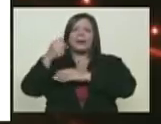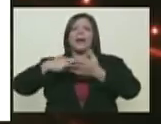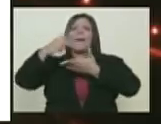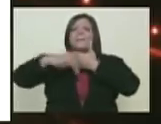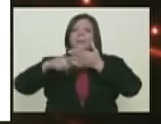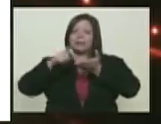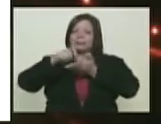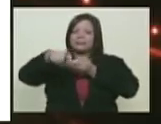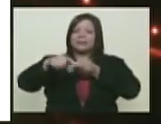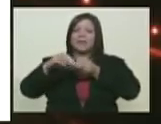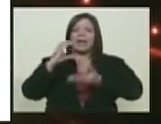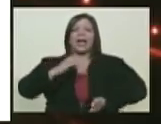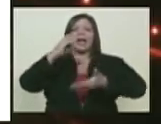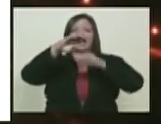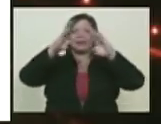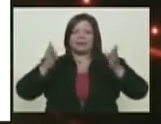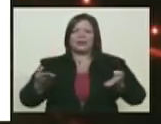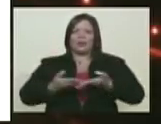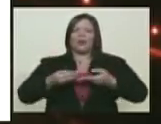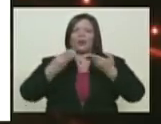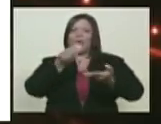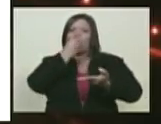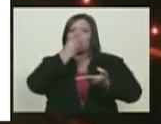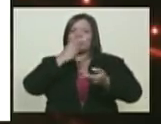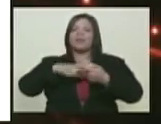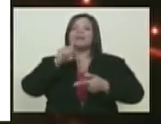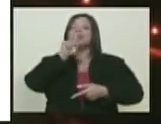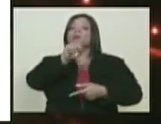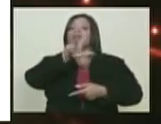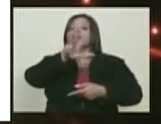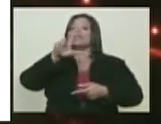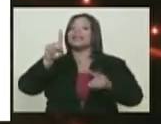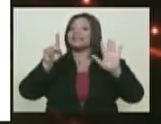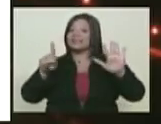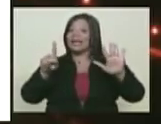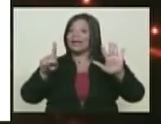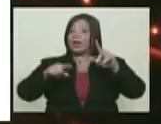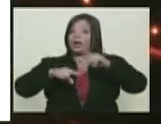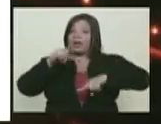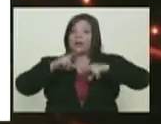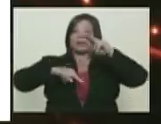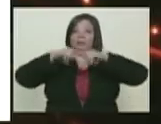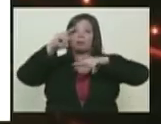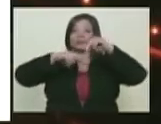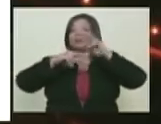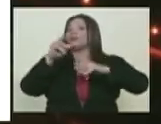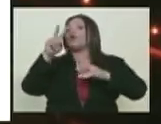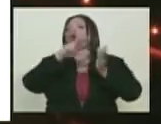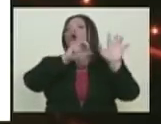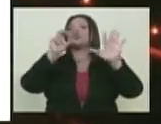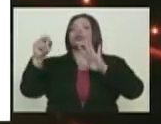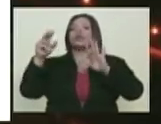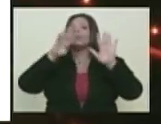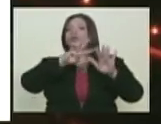de siembra, CLAP y economía. 137 obras priorizadas por